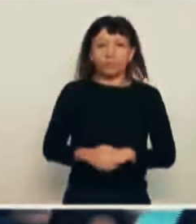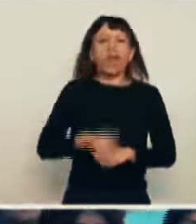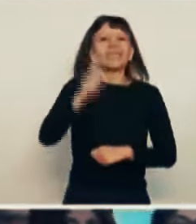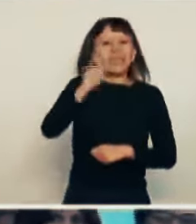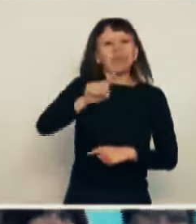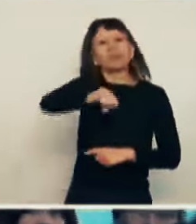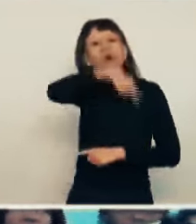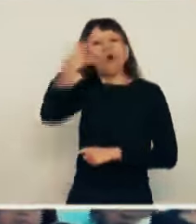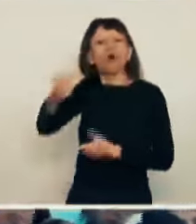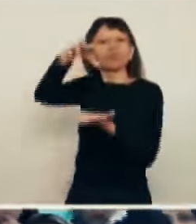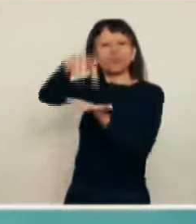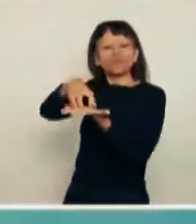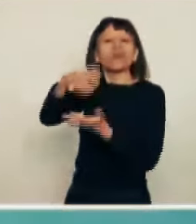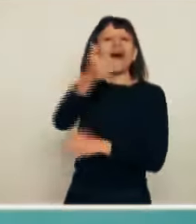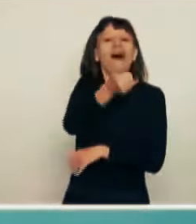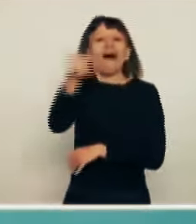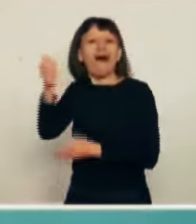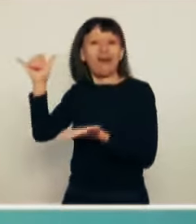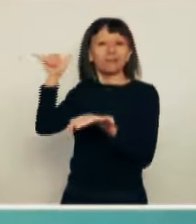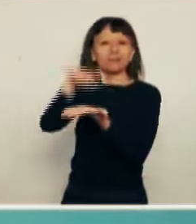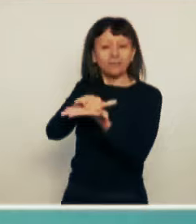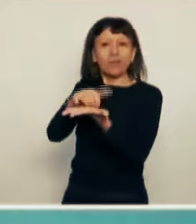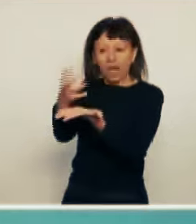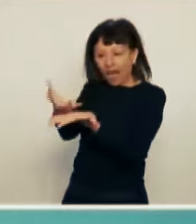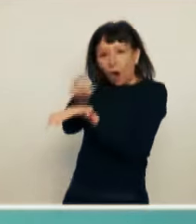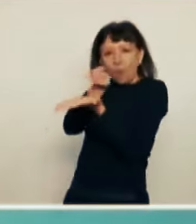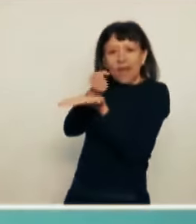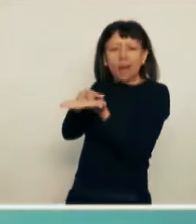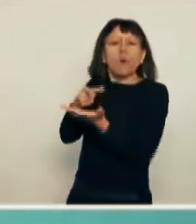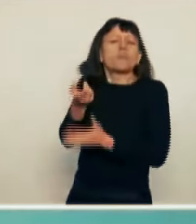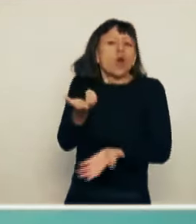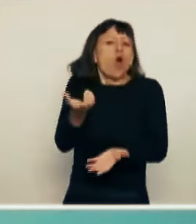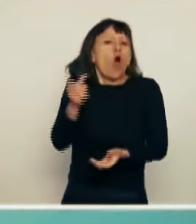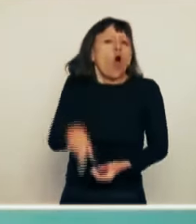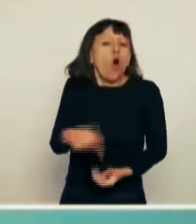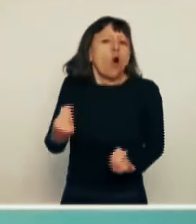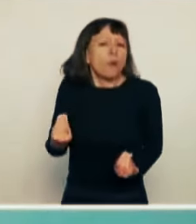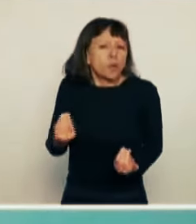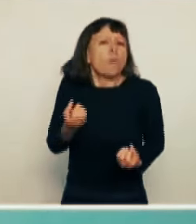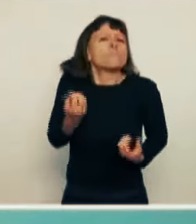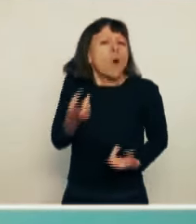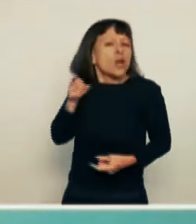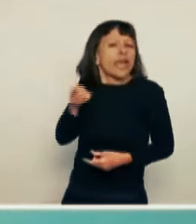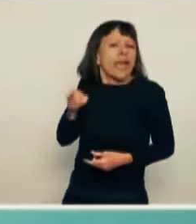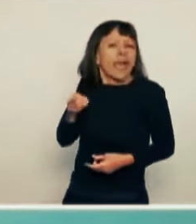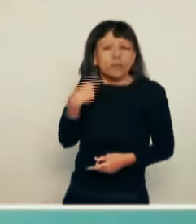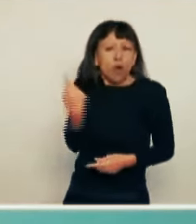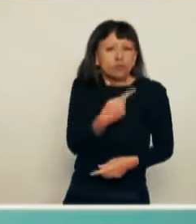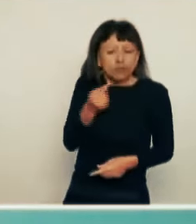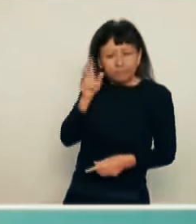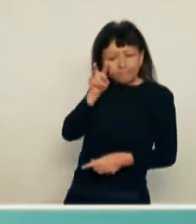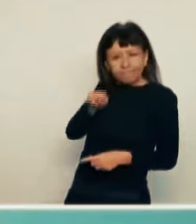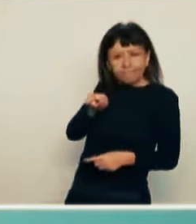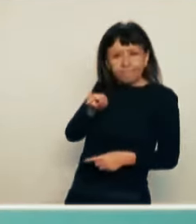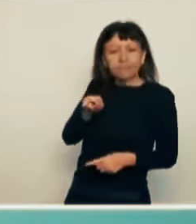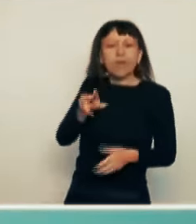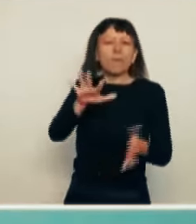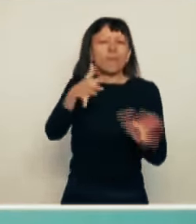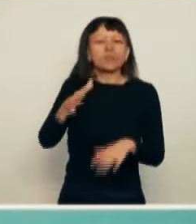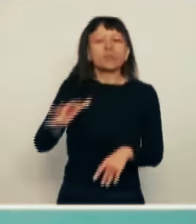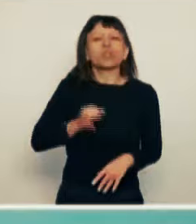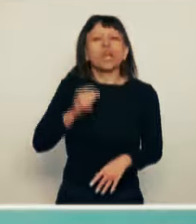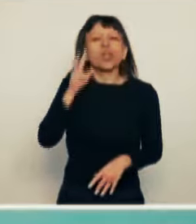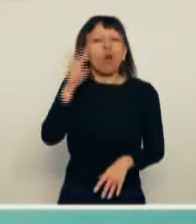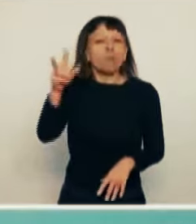Aerolíneas Argentinas. ¿Pero por qué recuperamos Aerolíneas Argentinas? Porque a la altura del año